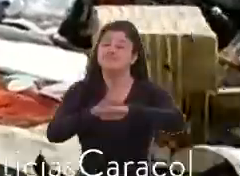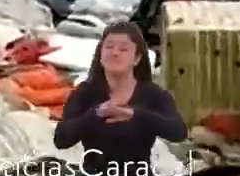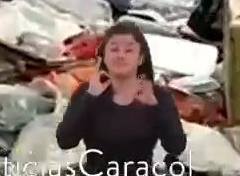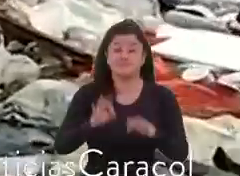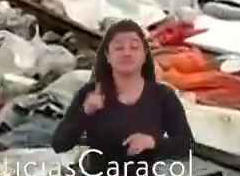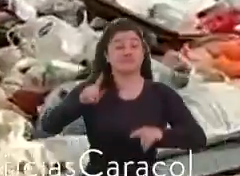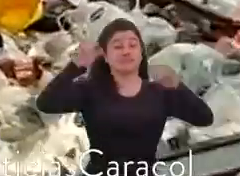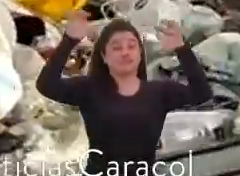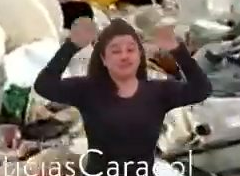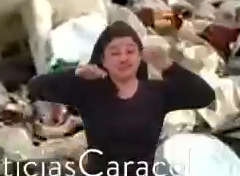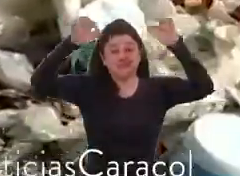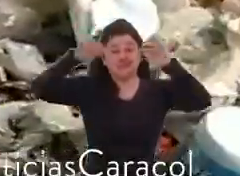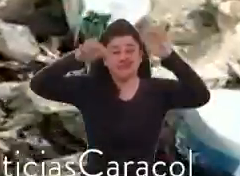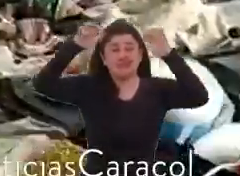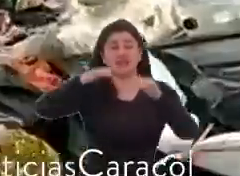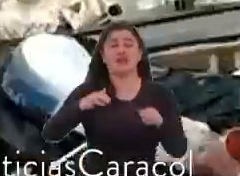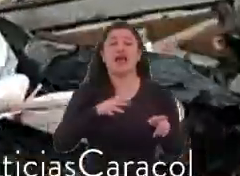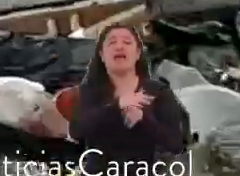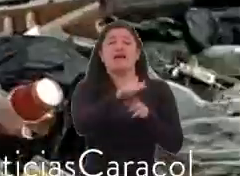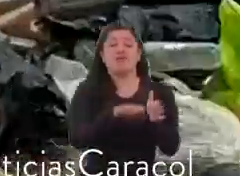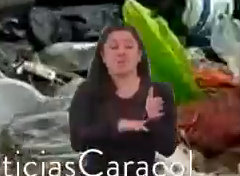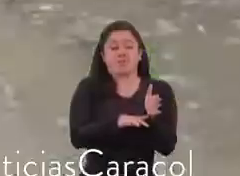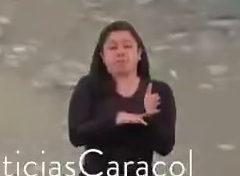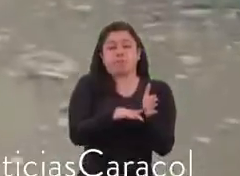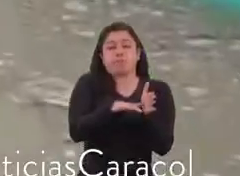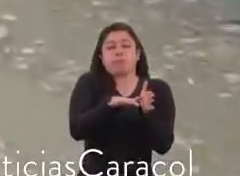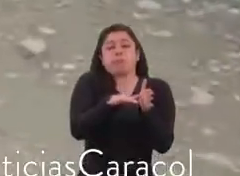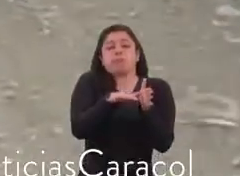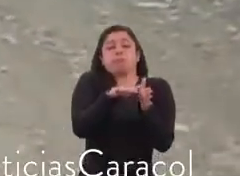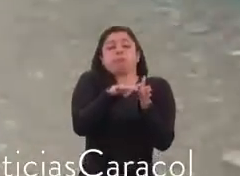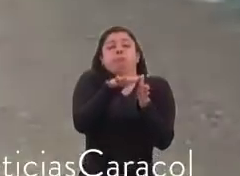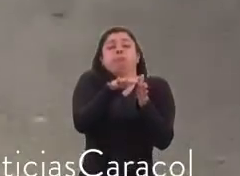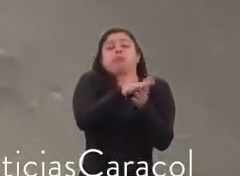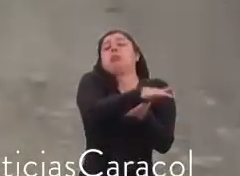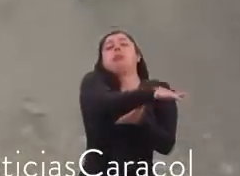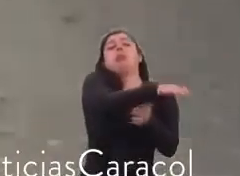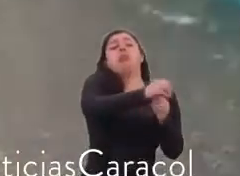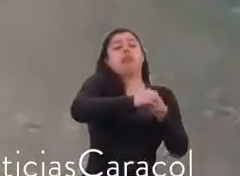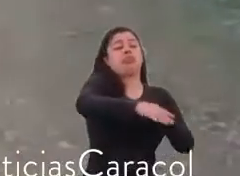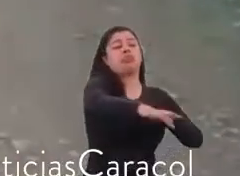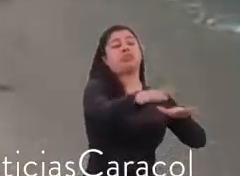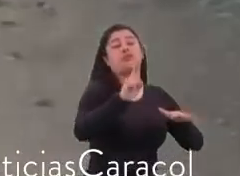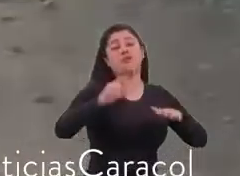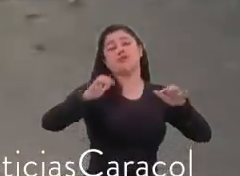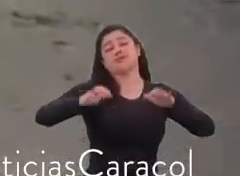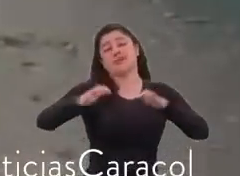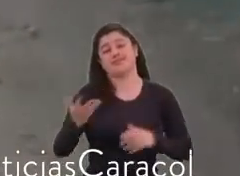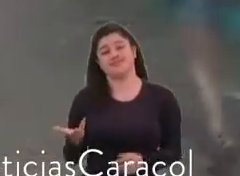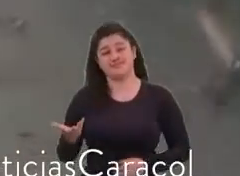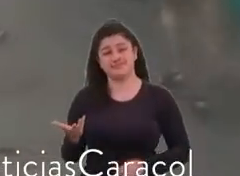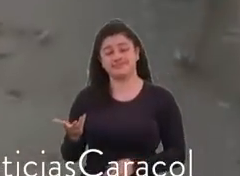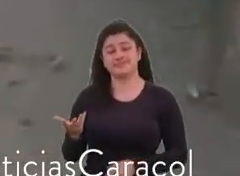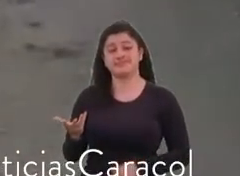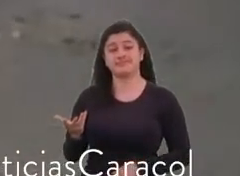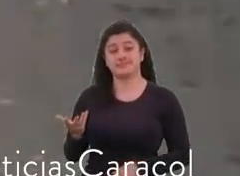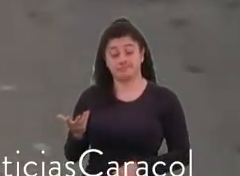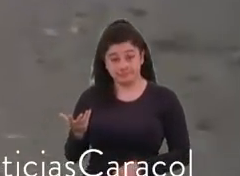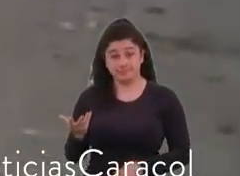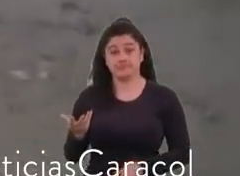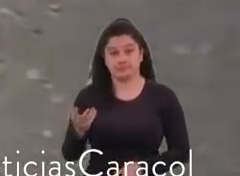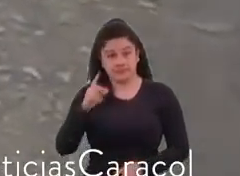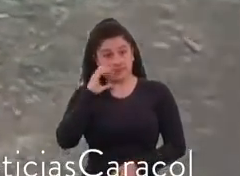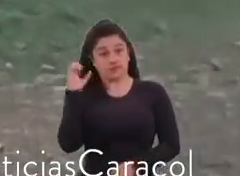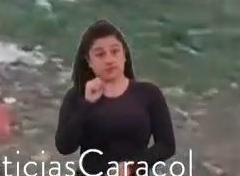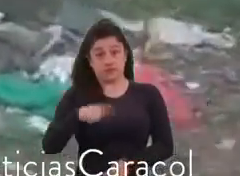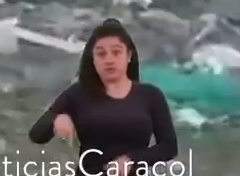esta emergencia. Hoy lo que tenemos para mostrarle a las personas que pueden visitarnos hoy es esto. La pared